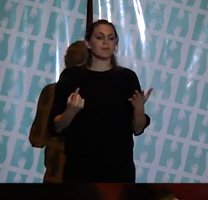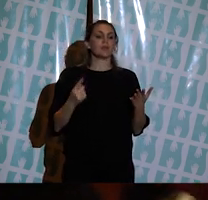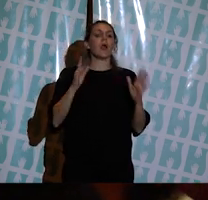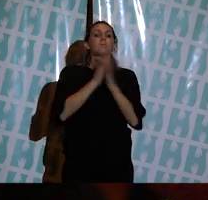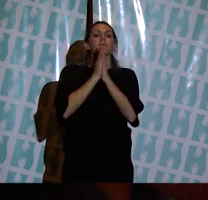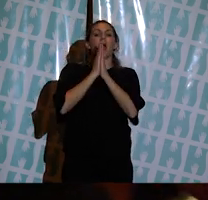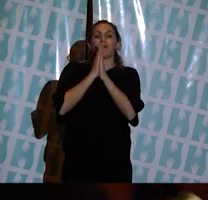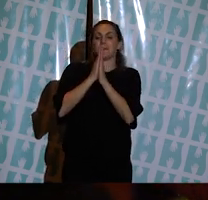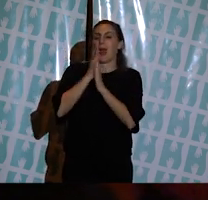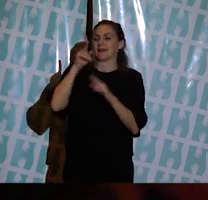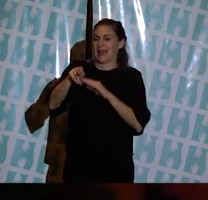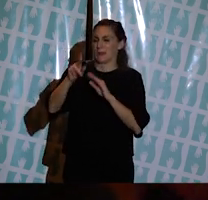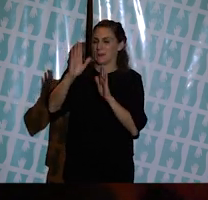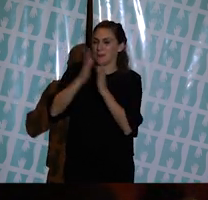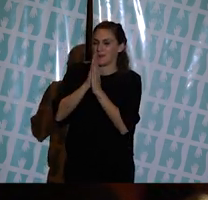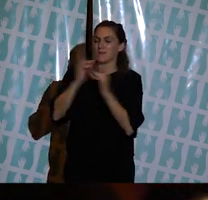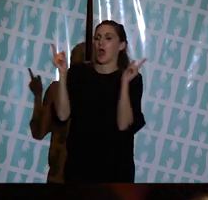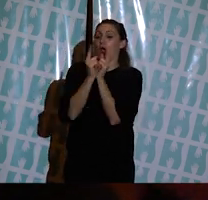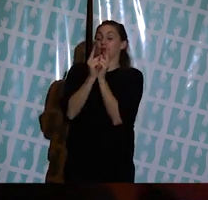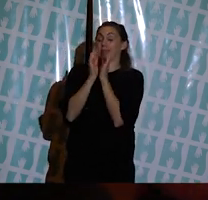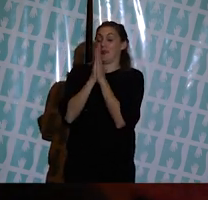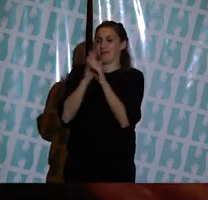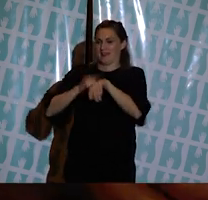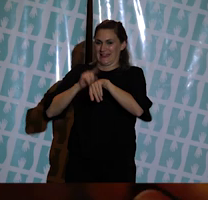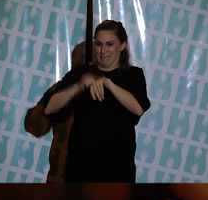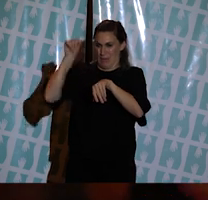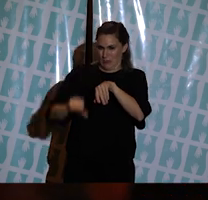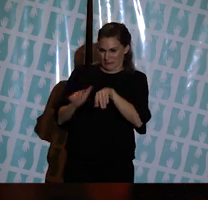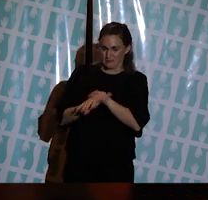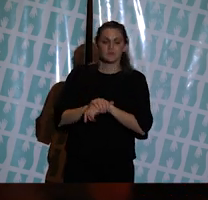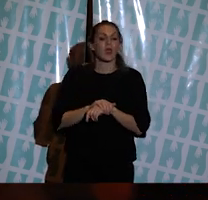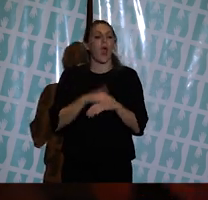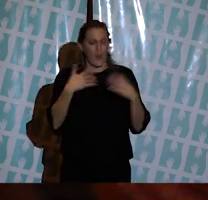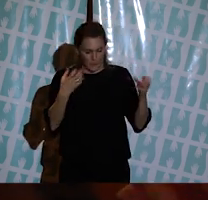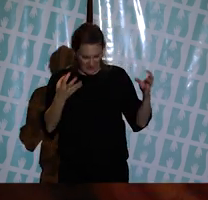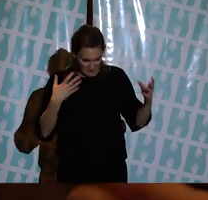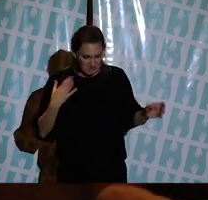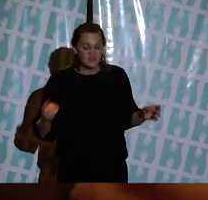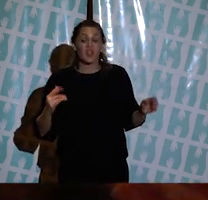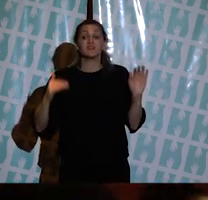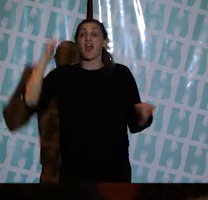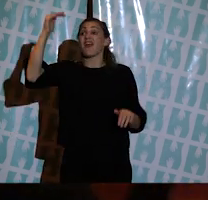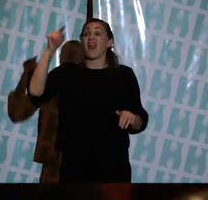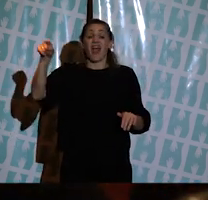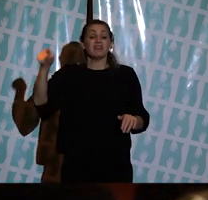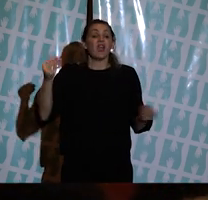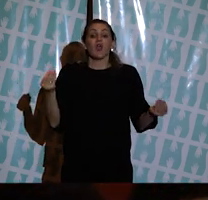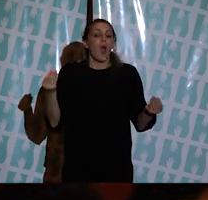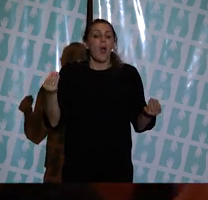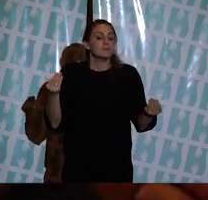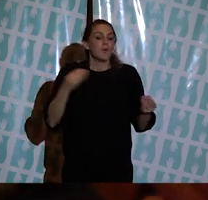le pido que se sintetice por una cuestión de tiempo. Cuando grande, poder darle esas